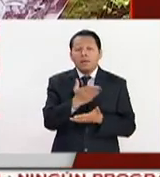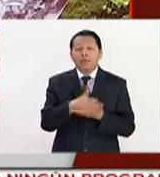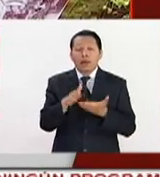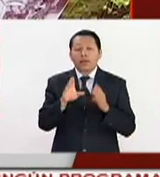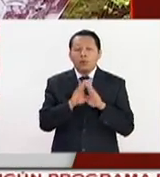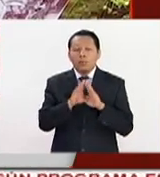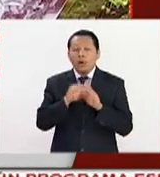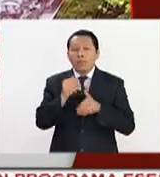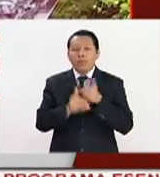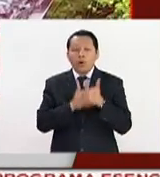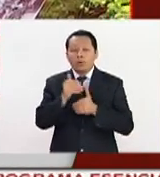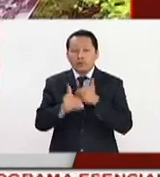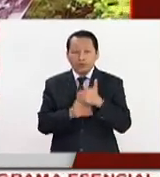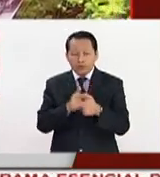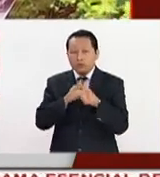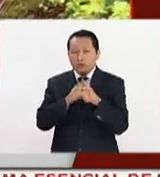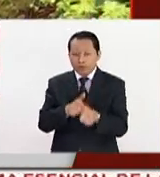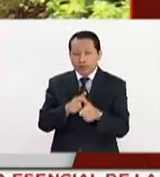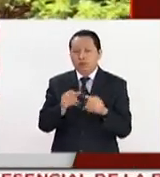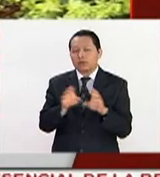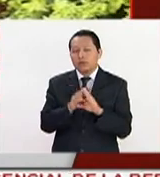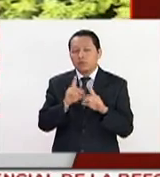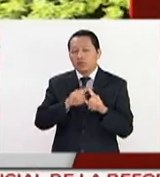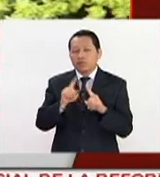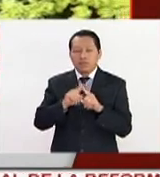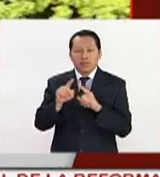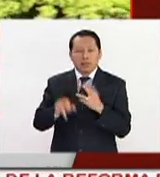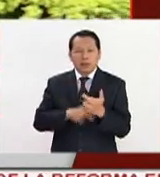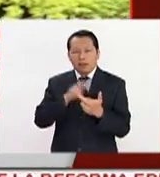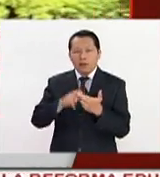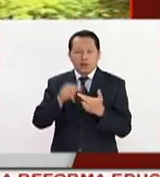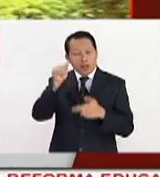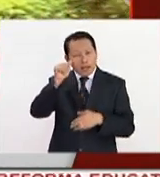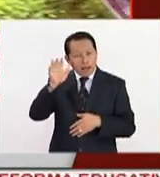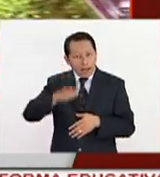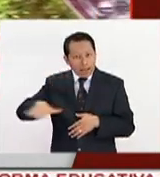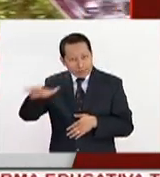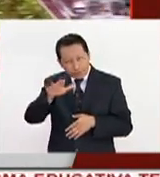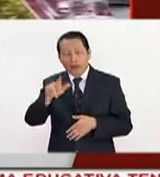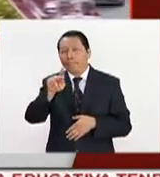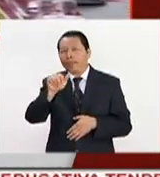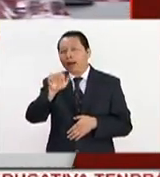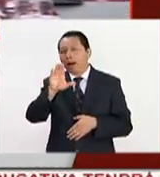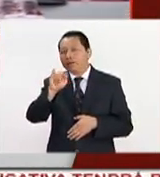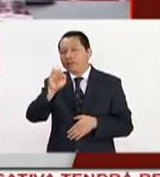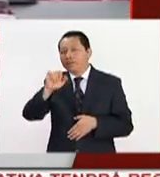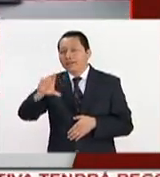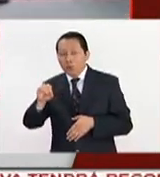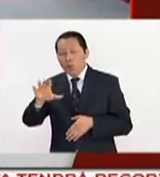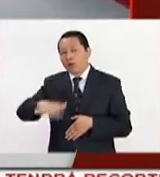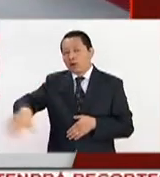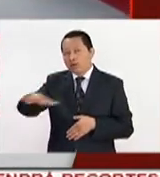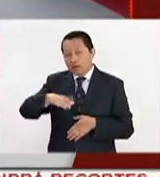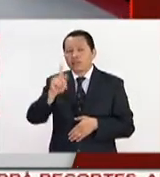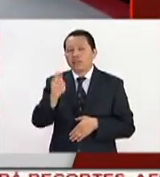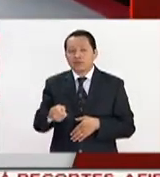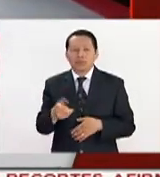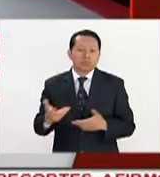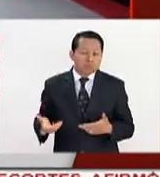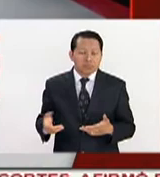otros procesos que se han venido configurando en la región de Asia-Pacífico en particular, que pues